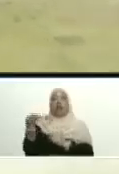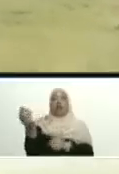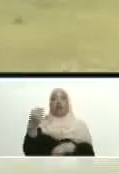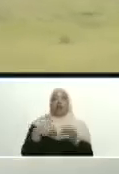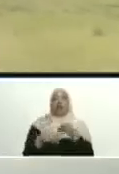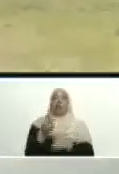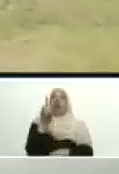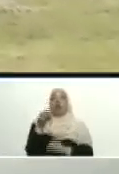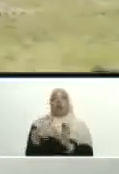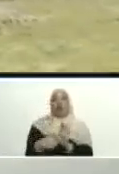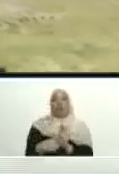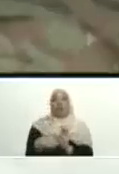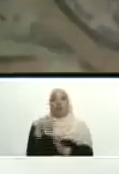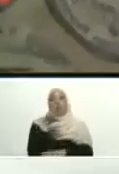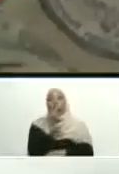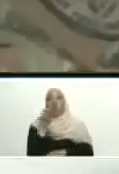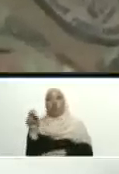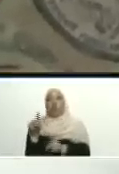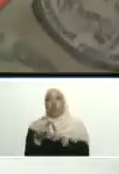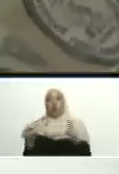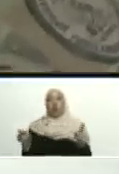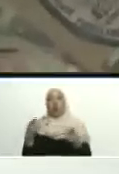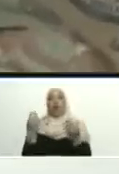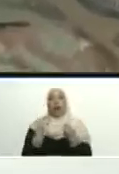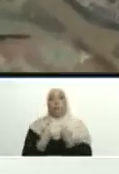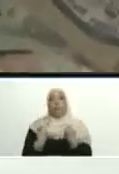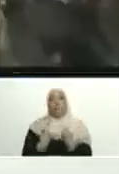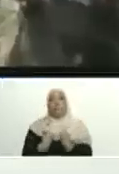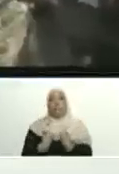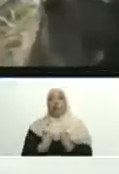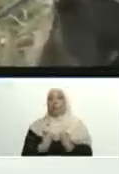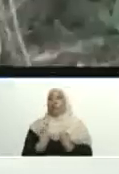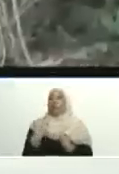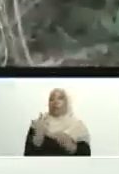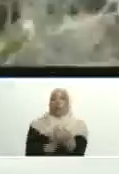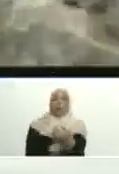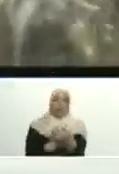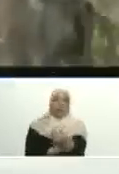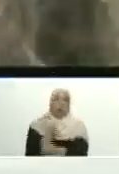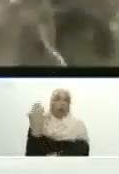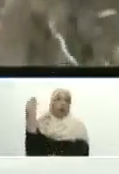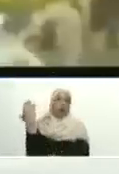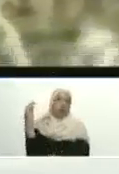2.200 kilómetros, en el occidente del país, con nuestra hermana Colombia.